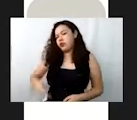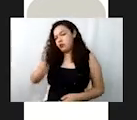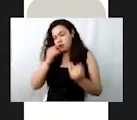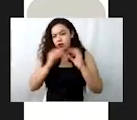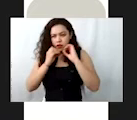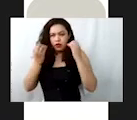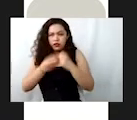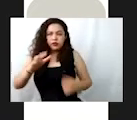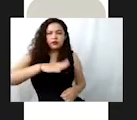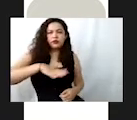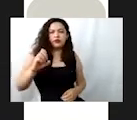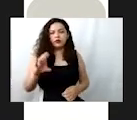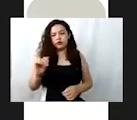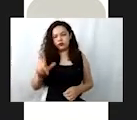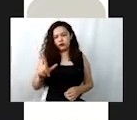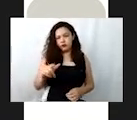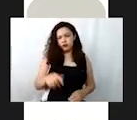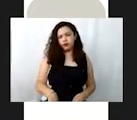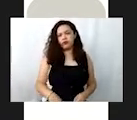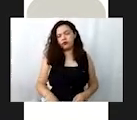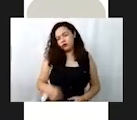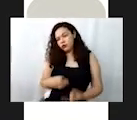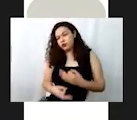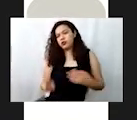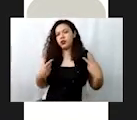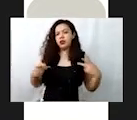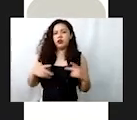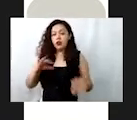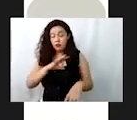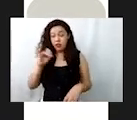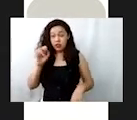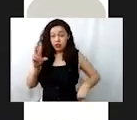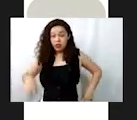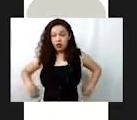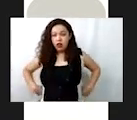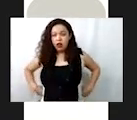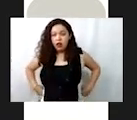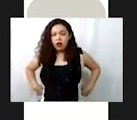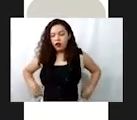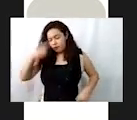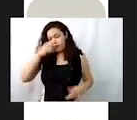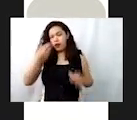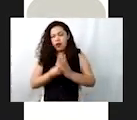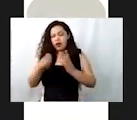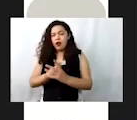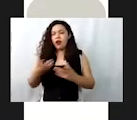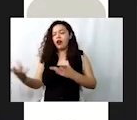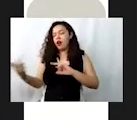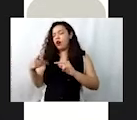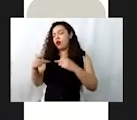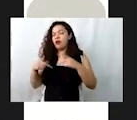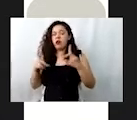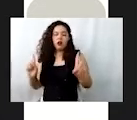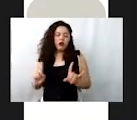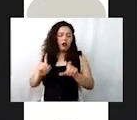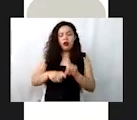sociedad civil, hay que en la medida de las posibilidades tanto capacitarse, juntarse con otros que les